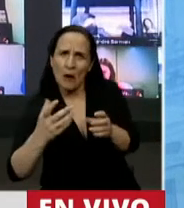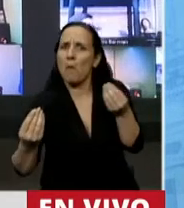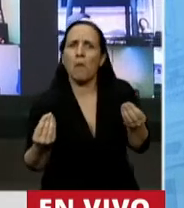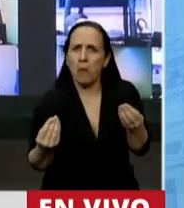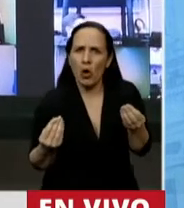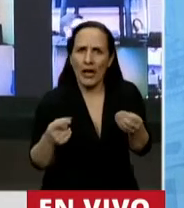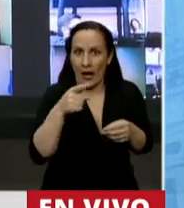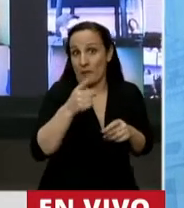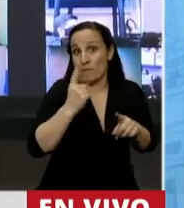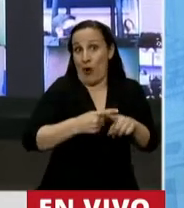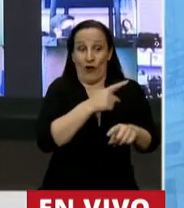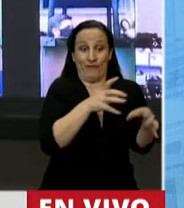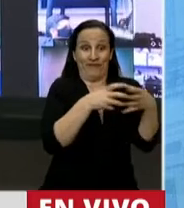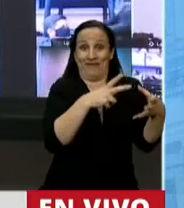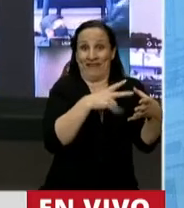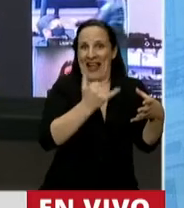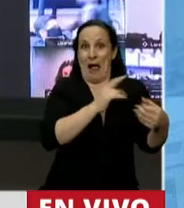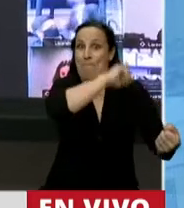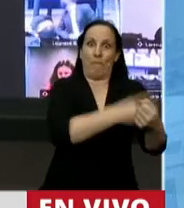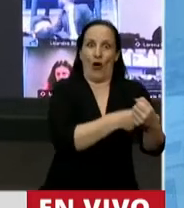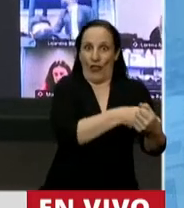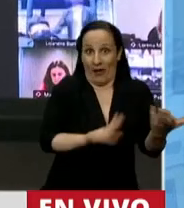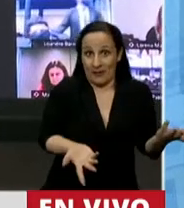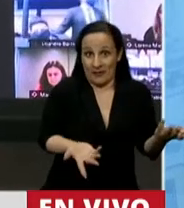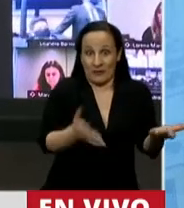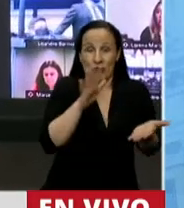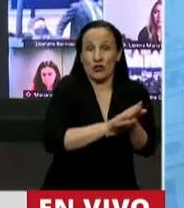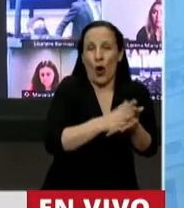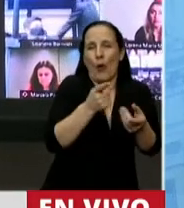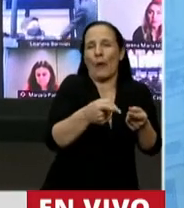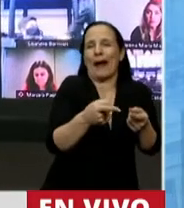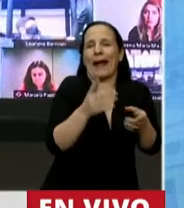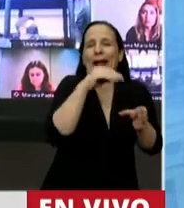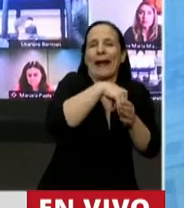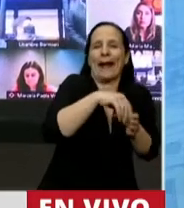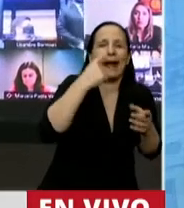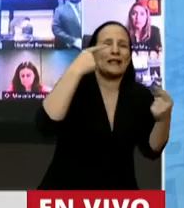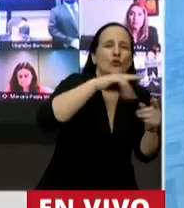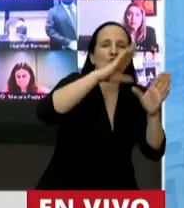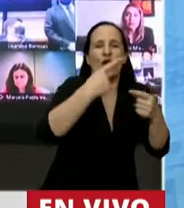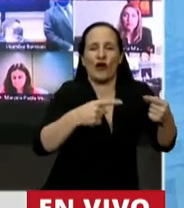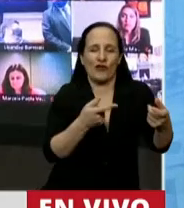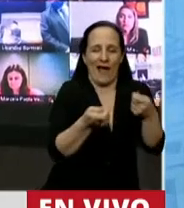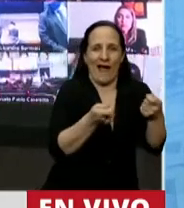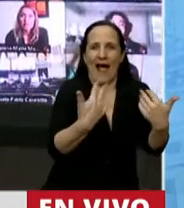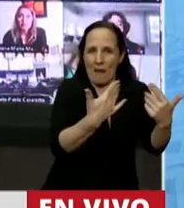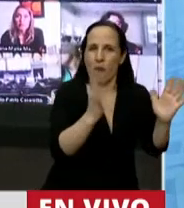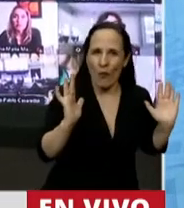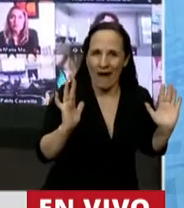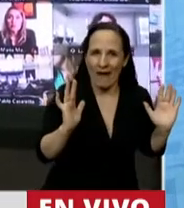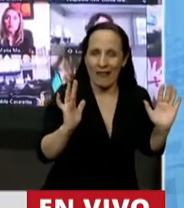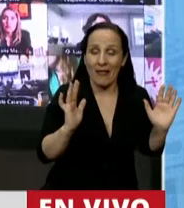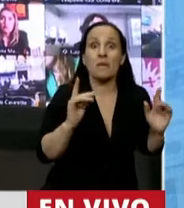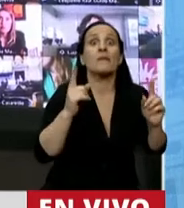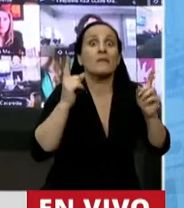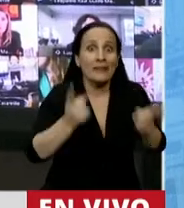poder de facto que esas élites ejercen sobre los resortes institucionales, sino por la innegable percepción de que ante